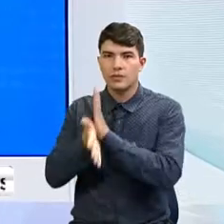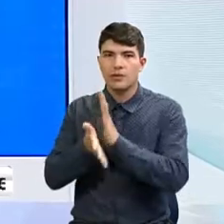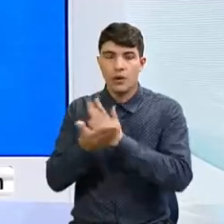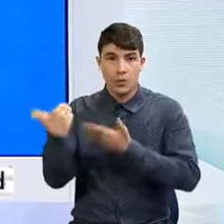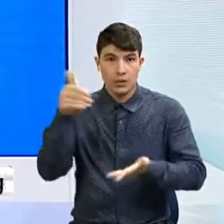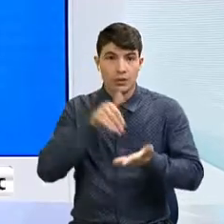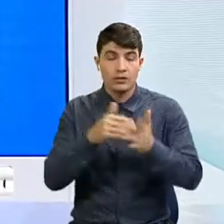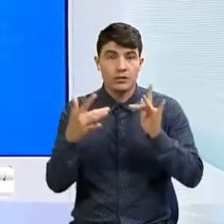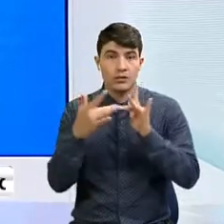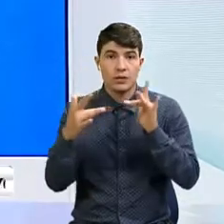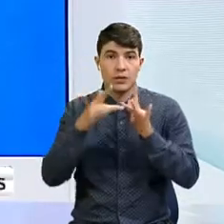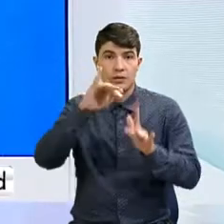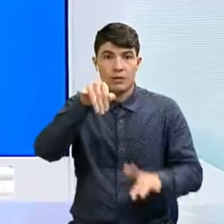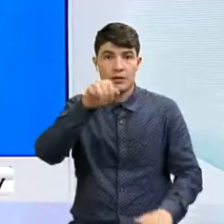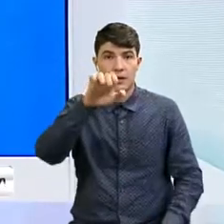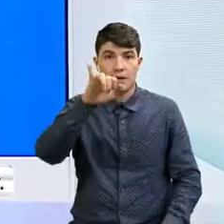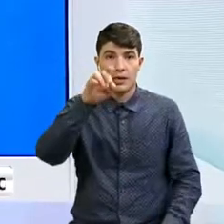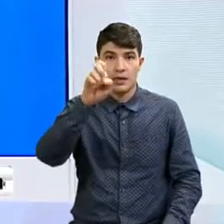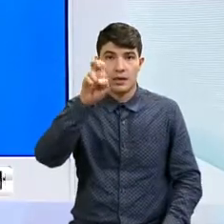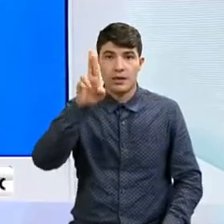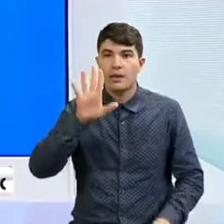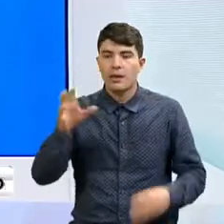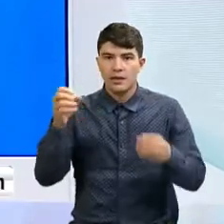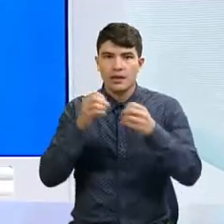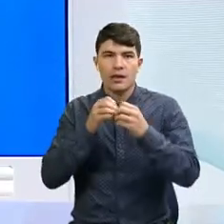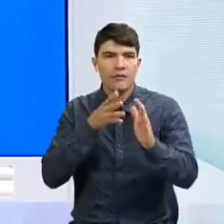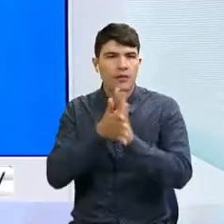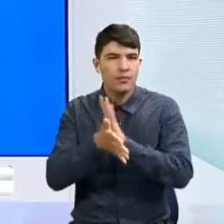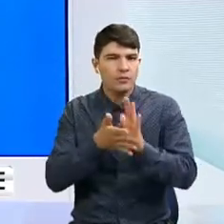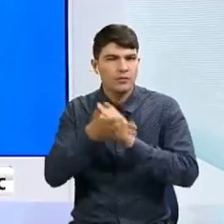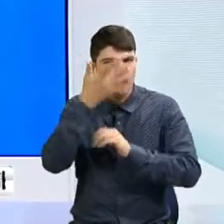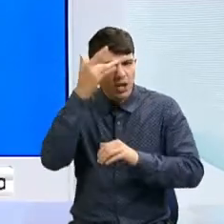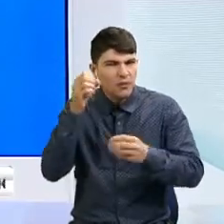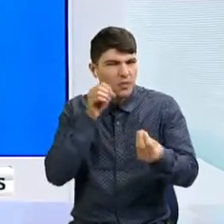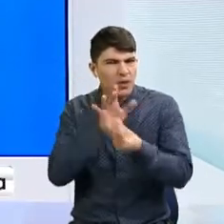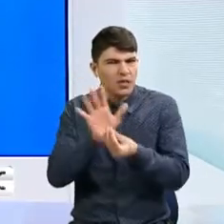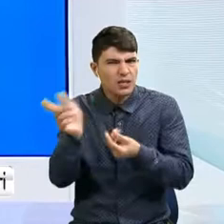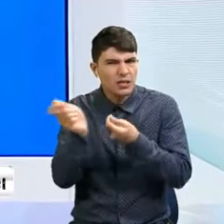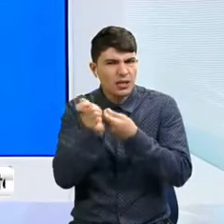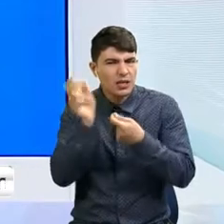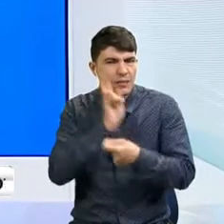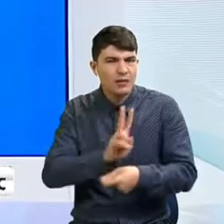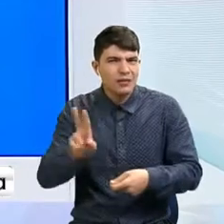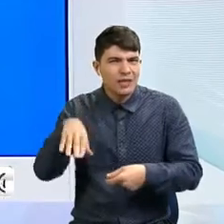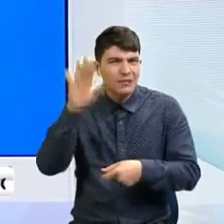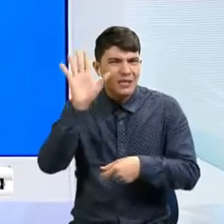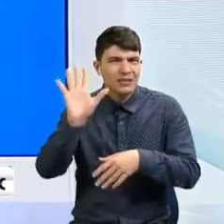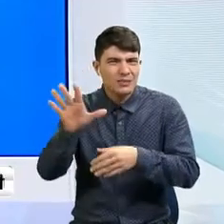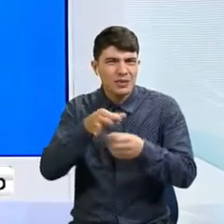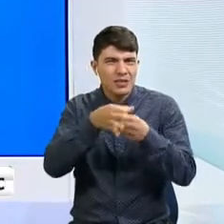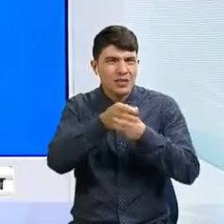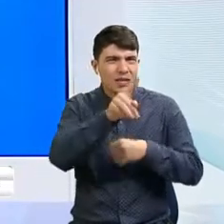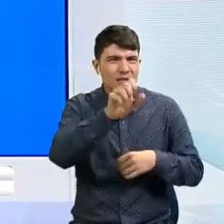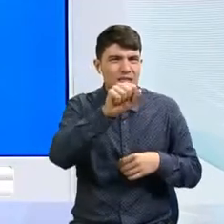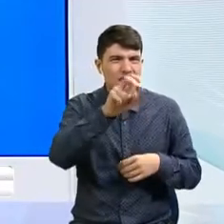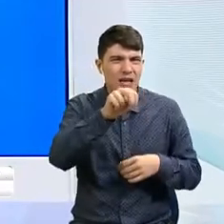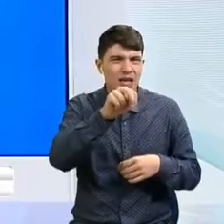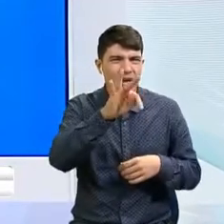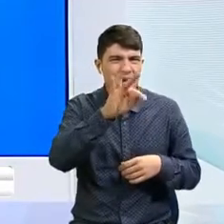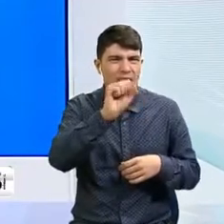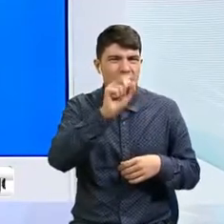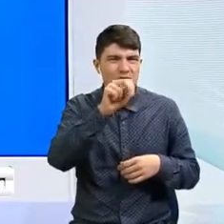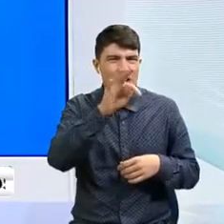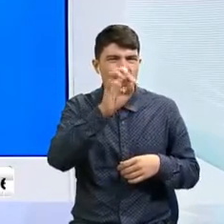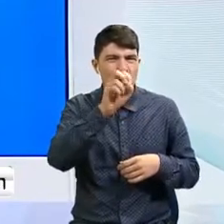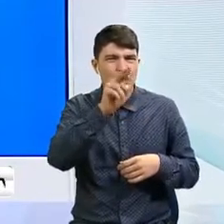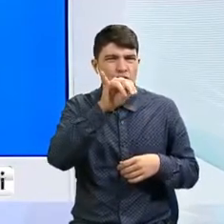utilicemos contacto con haider lovato que nos entrega detalles del porqué de los hechos violentos en la frontera sobre todo en san antonio del estado táchira y villa del rosario